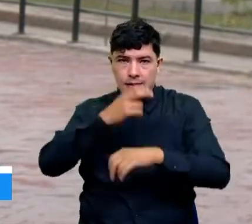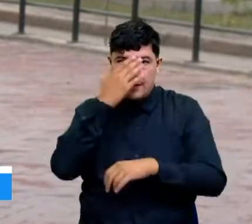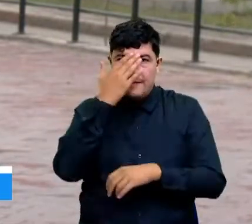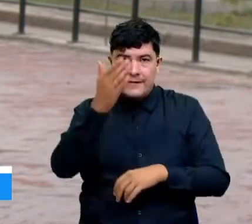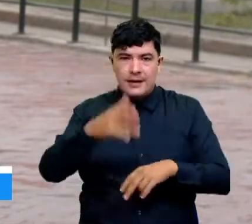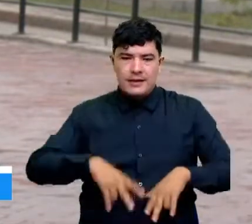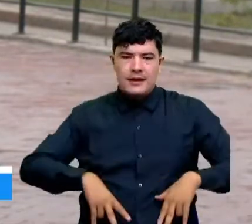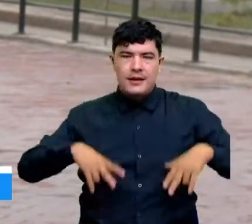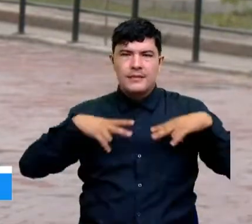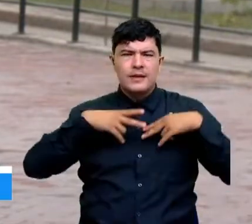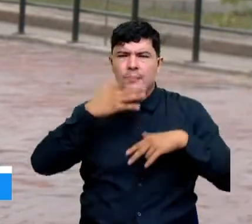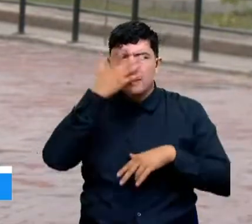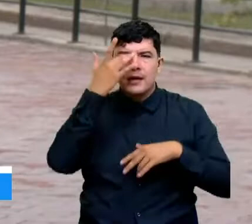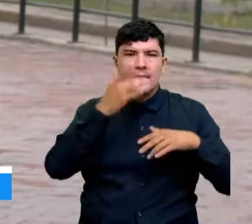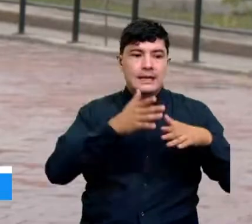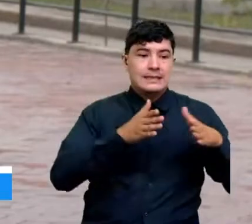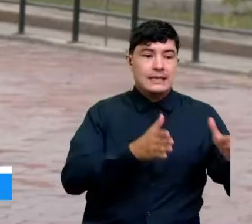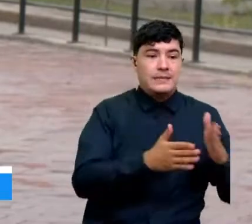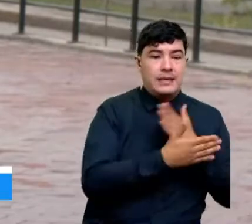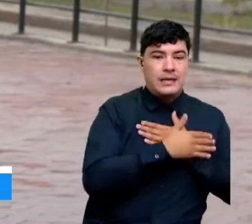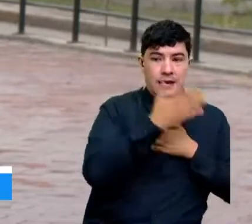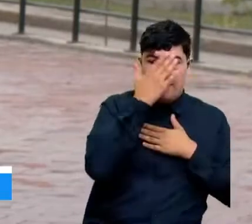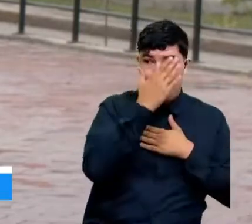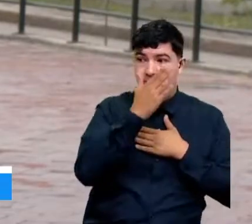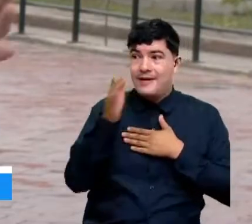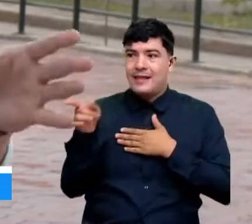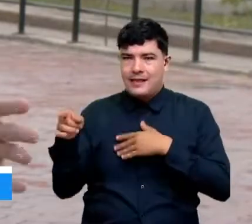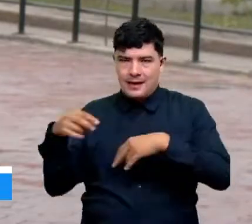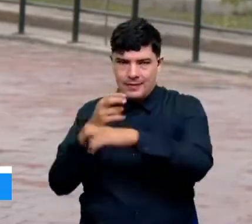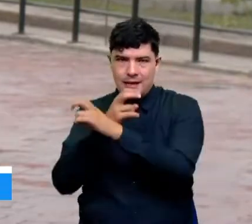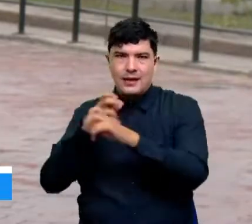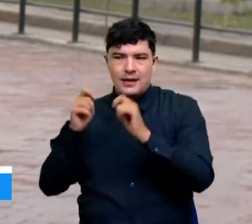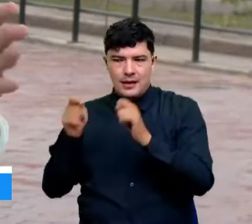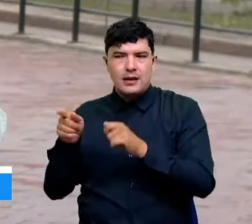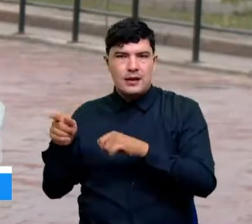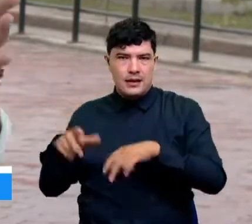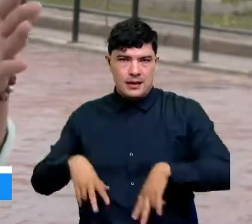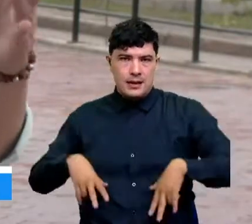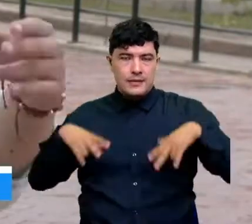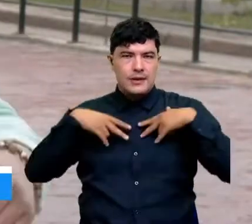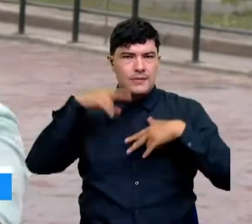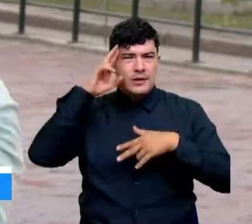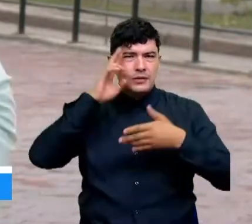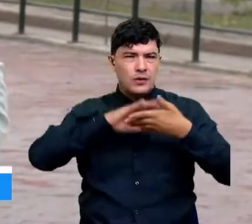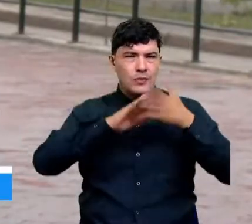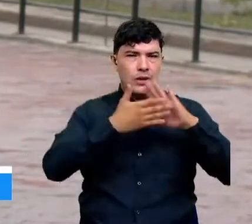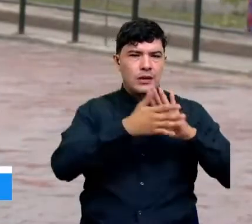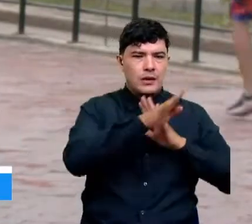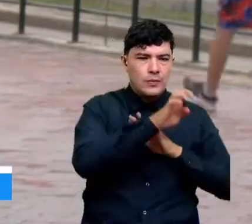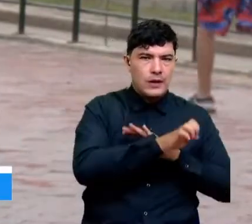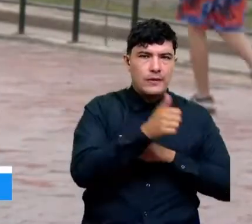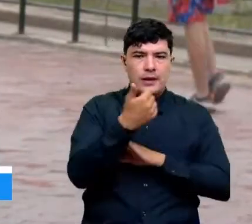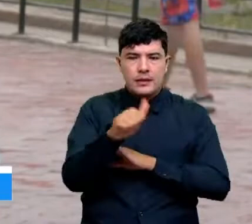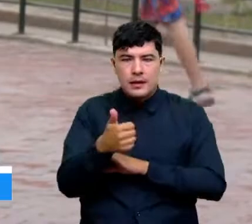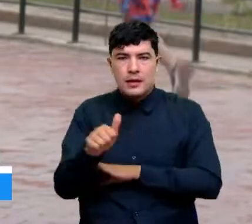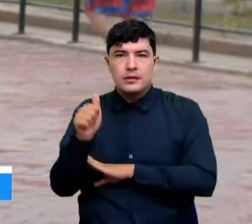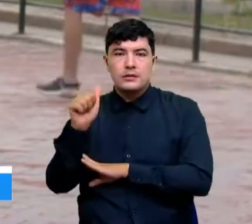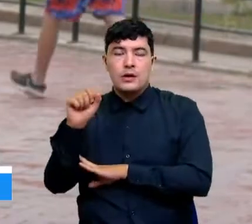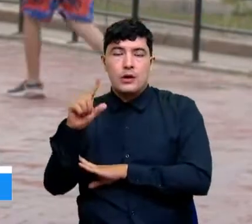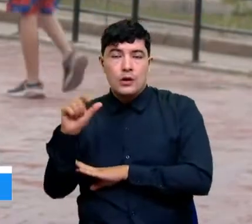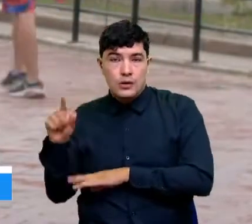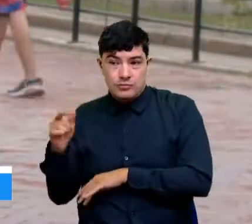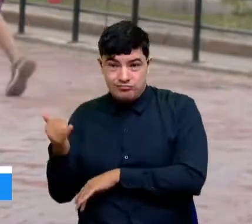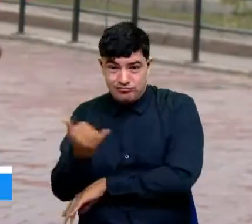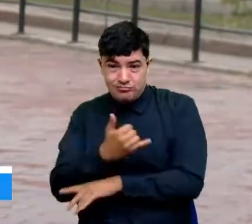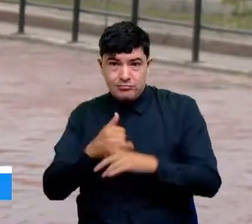del cementerio central. Pero lo que tiene preocupados a los habitantes de este sector, de la Comuna 1, 9 y 10 de la capital de Norte de Santander,